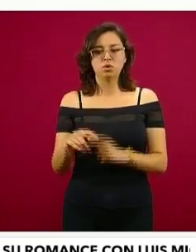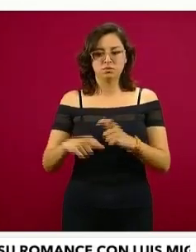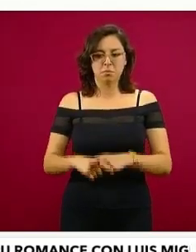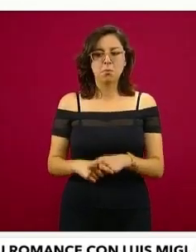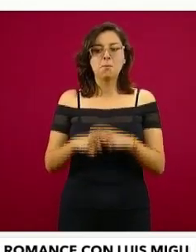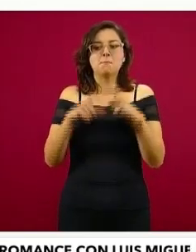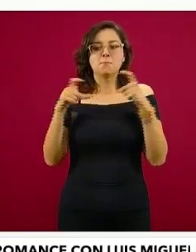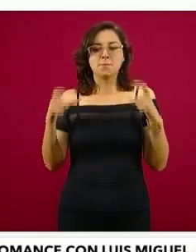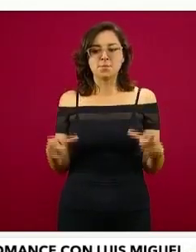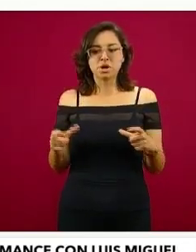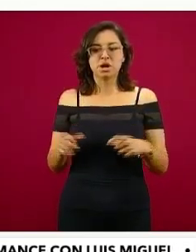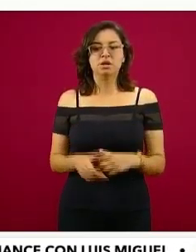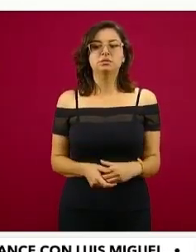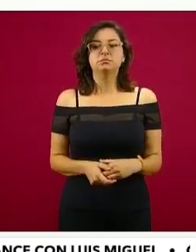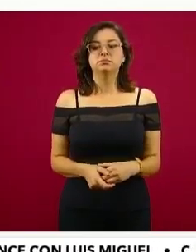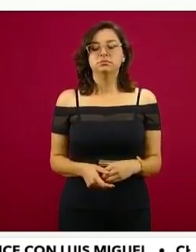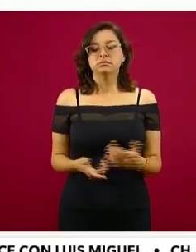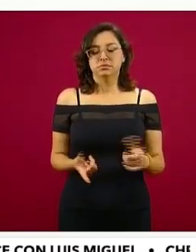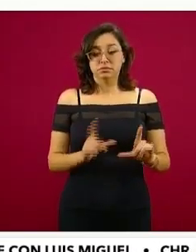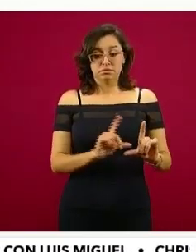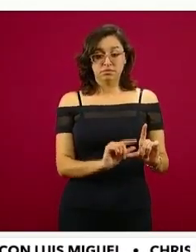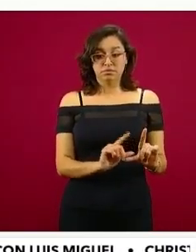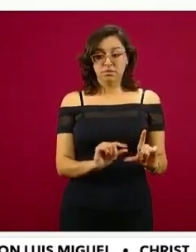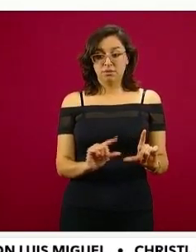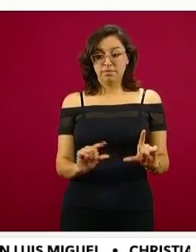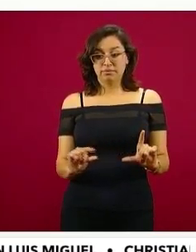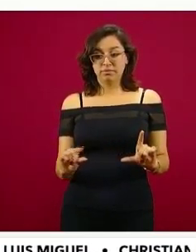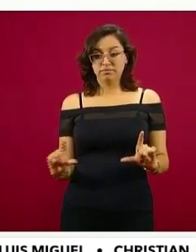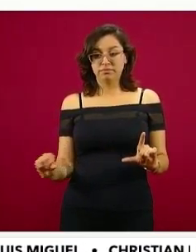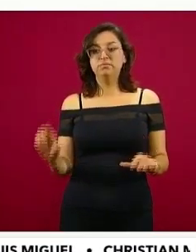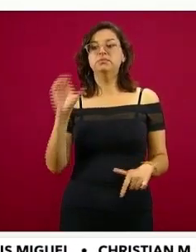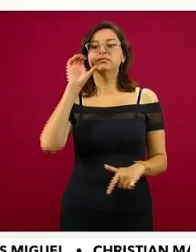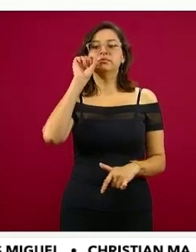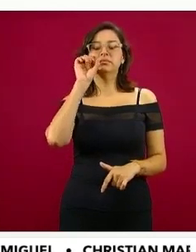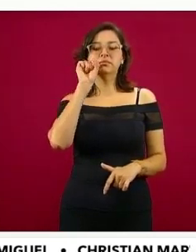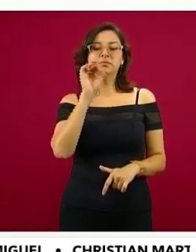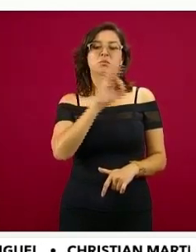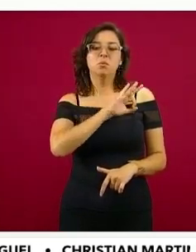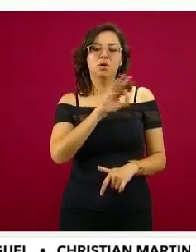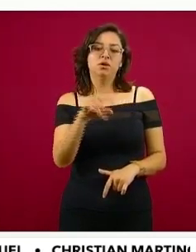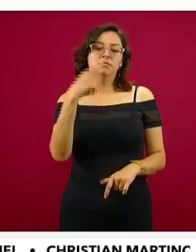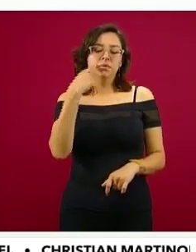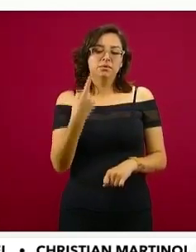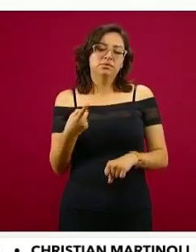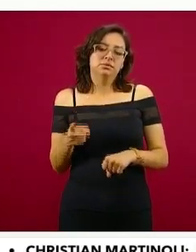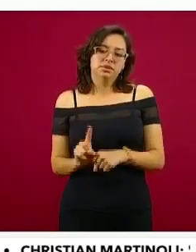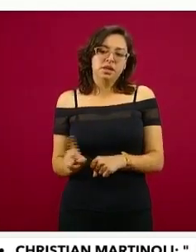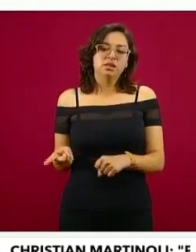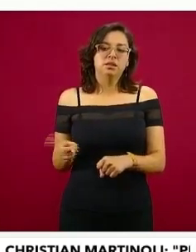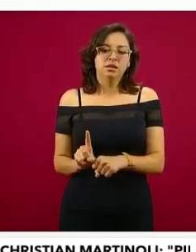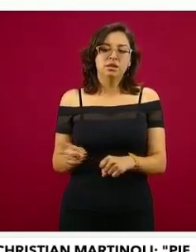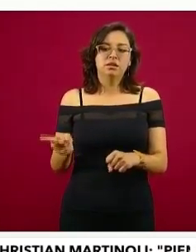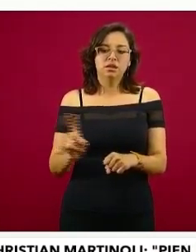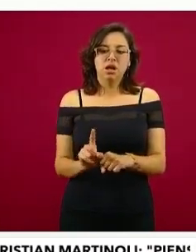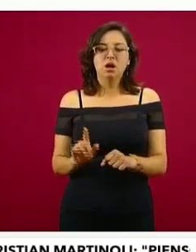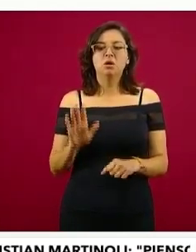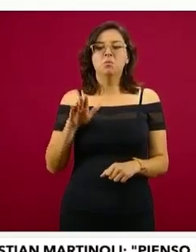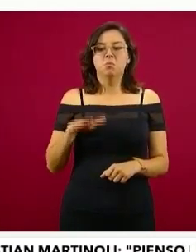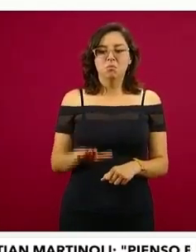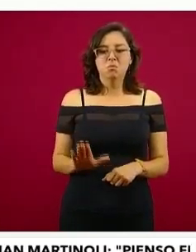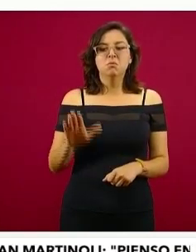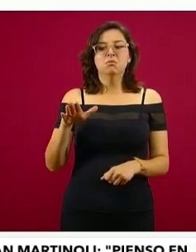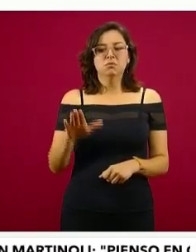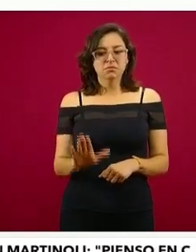6.1%. Y en la parte inferior, en lo que son las barras de color naranja, podemos un poco notar la tendencia de cómo se ha estado comportando día